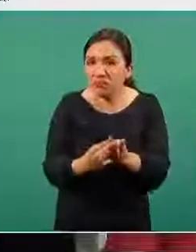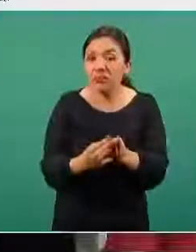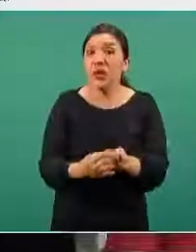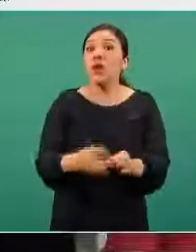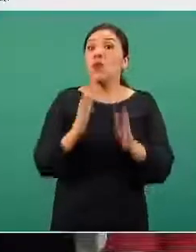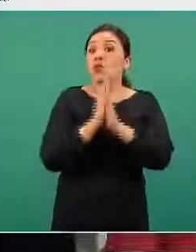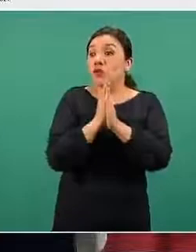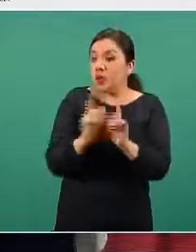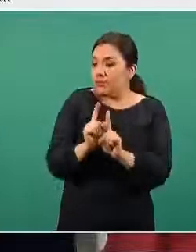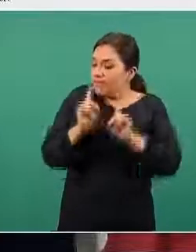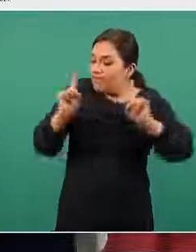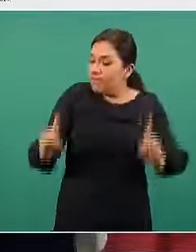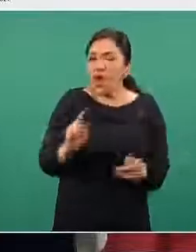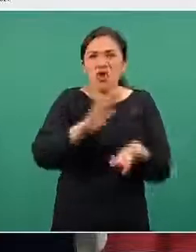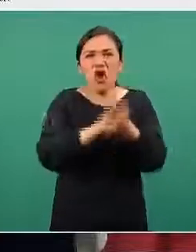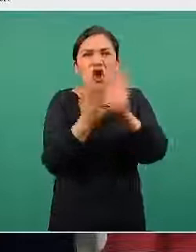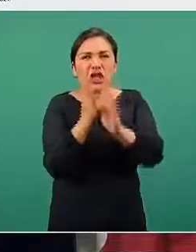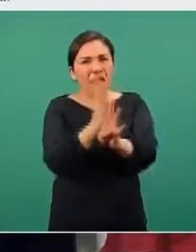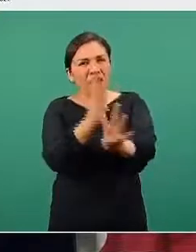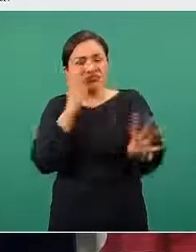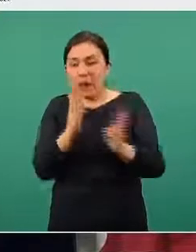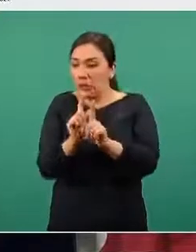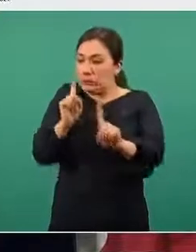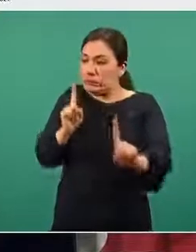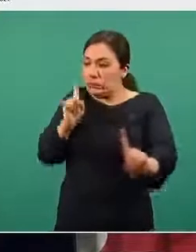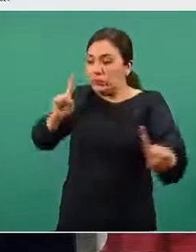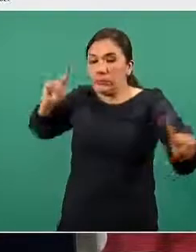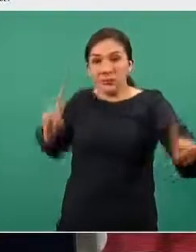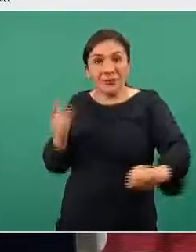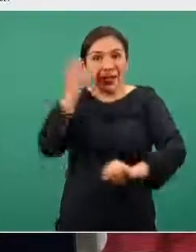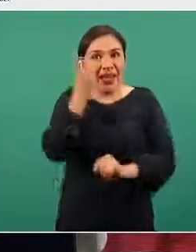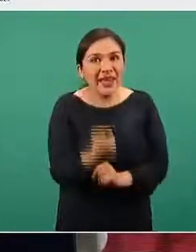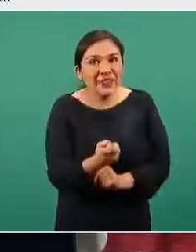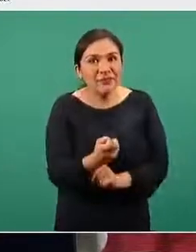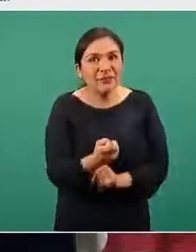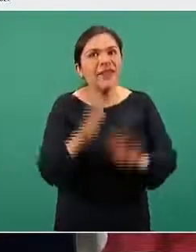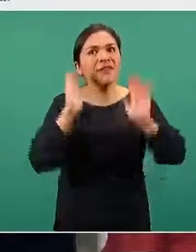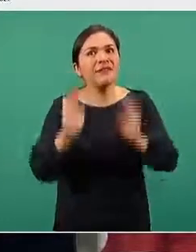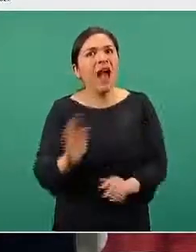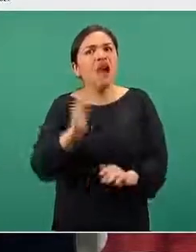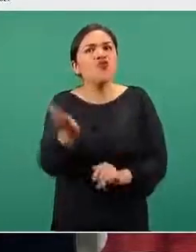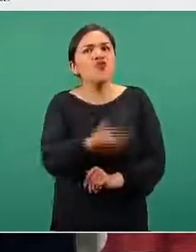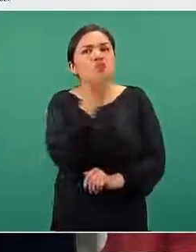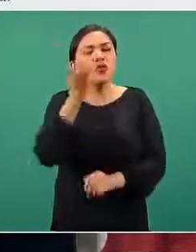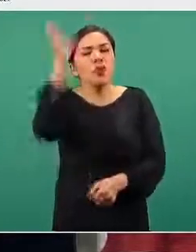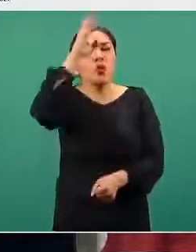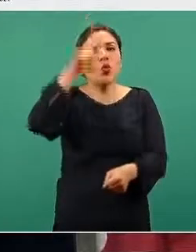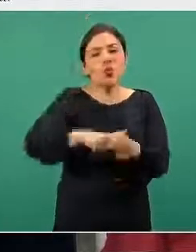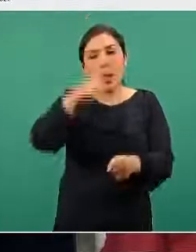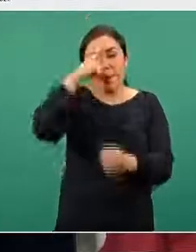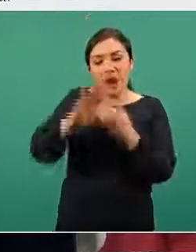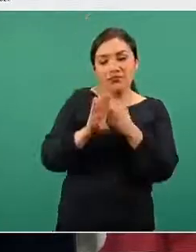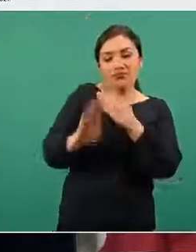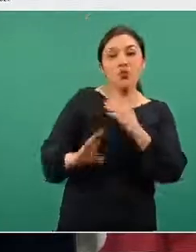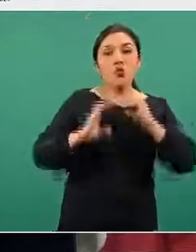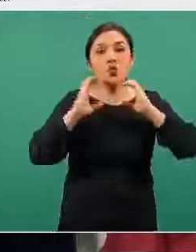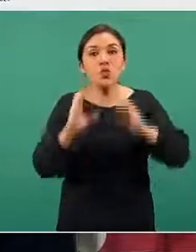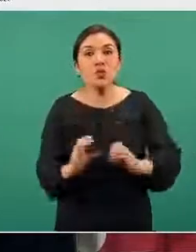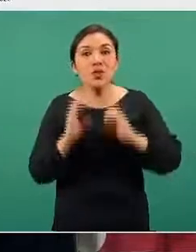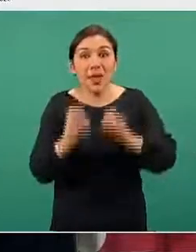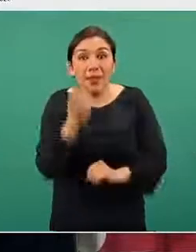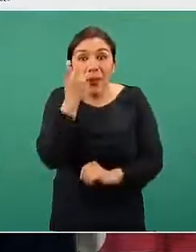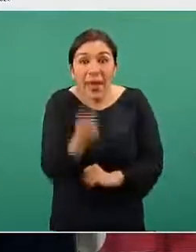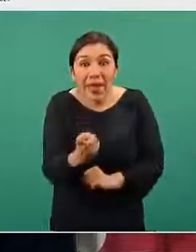sana distancia en la tortillería. Es decir, han adoptado una cultura de la prevención y del cuidado.